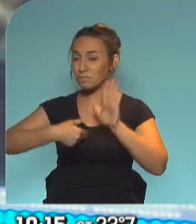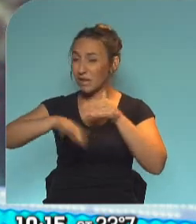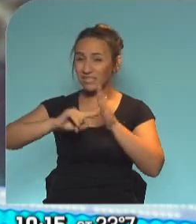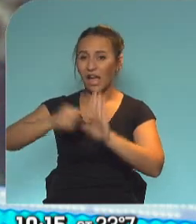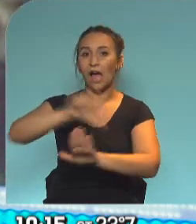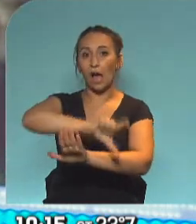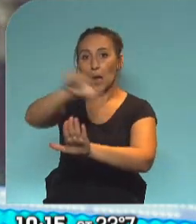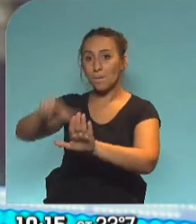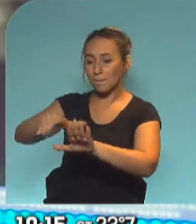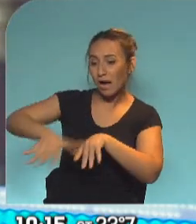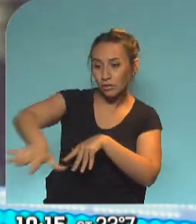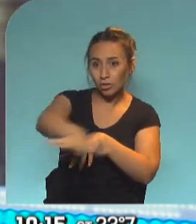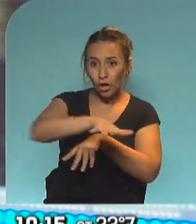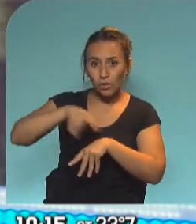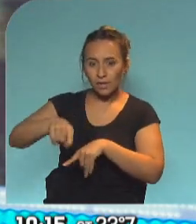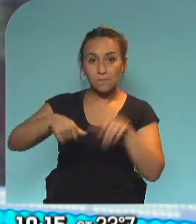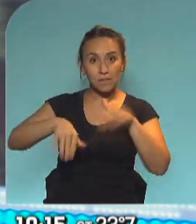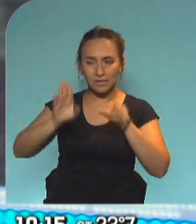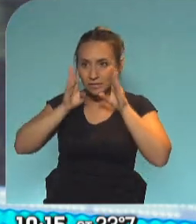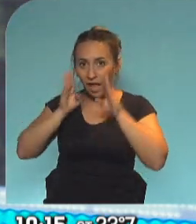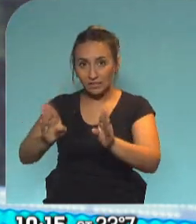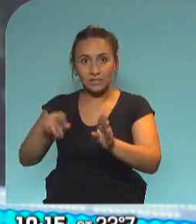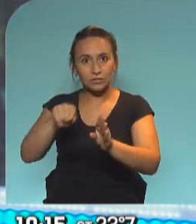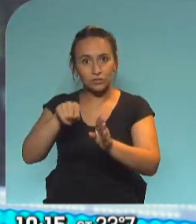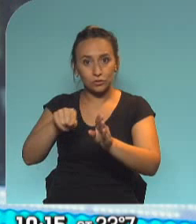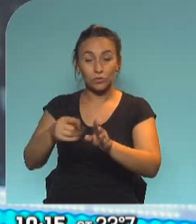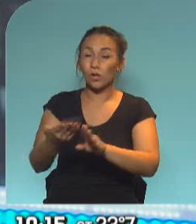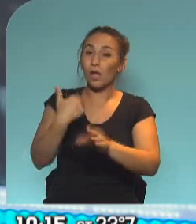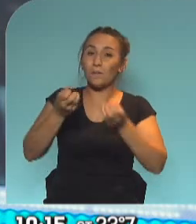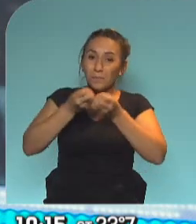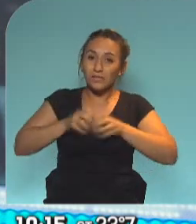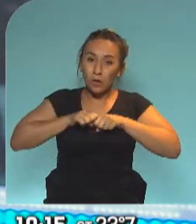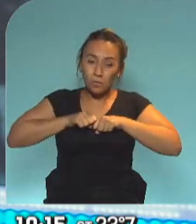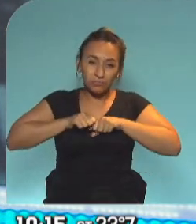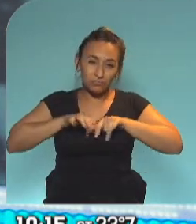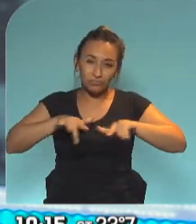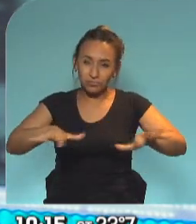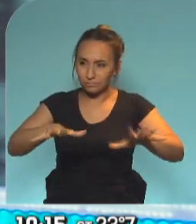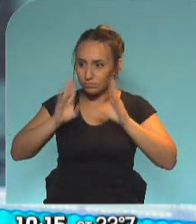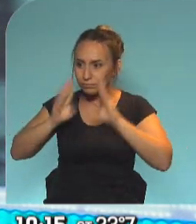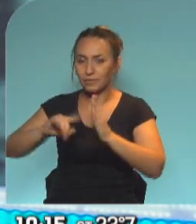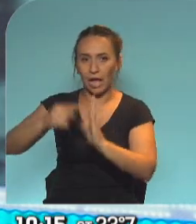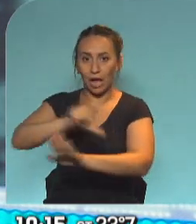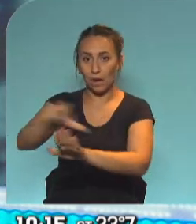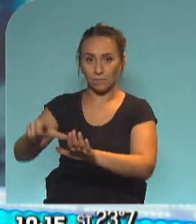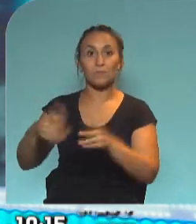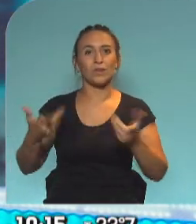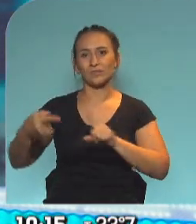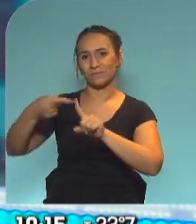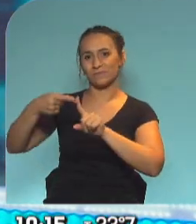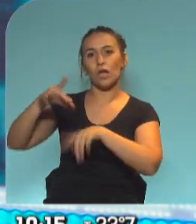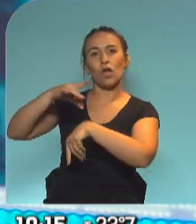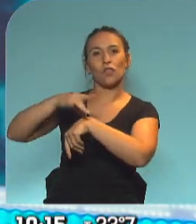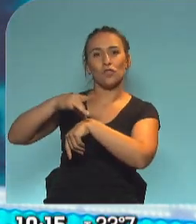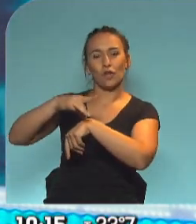AMBA, lo que tanto hizo prestar atención cuando llegó esta pandemia aquí a la República Argentina. Por eso vamos a tomar contacto con nuestro doctor, con